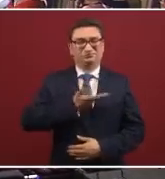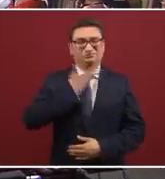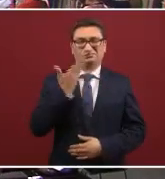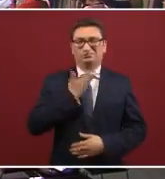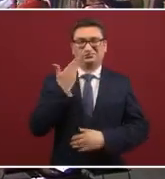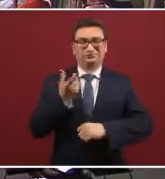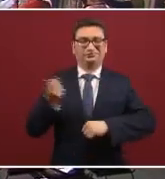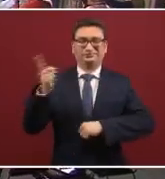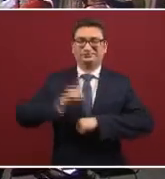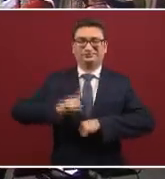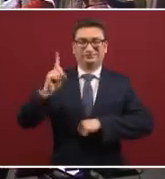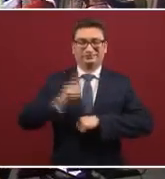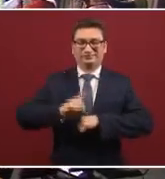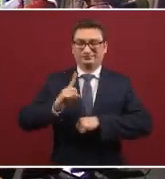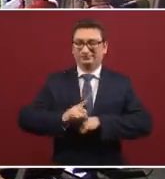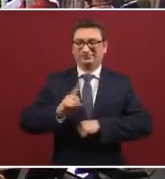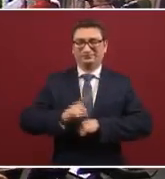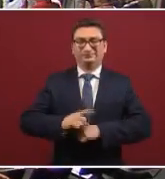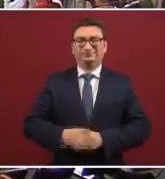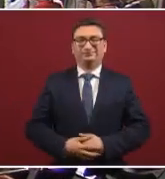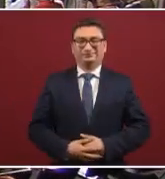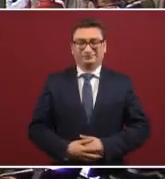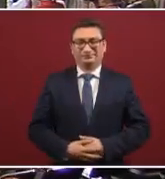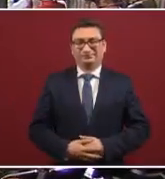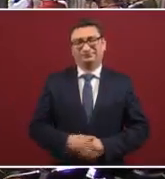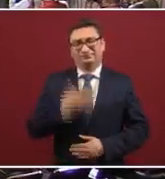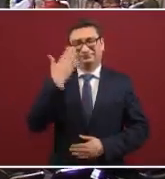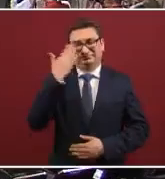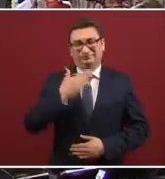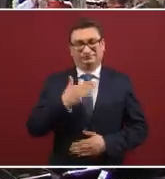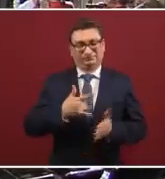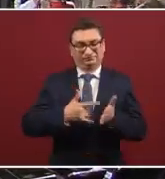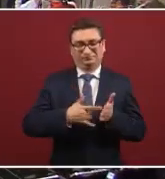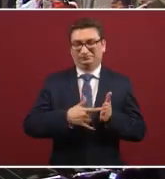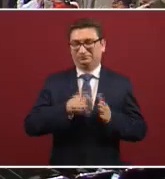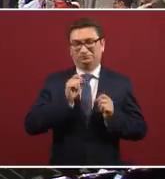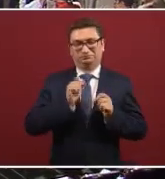cotidianamente, todos los días a esta hora